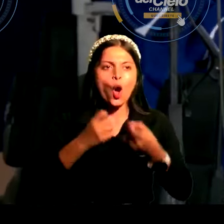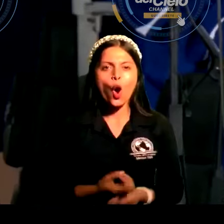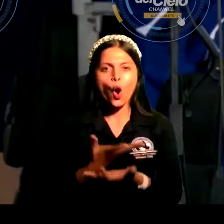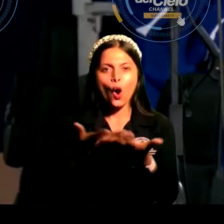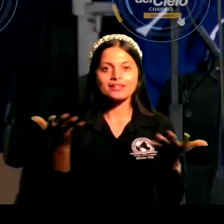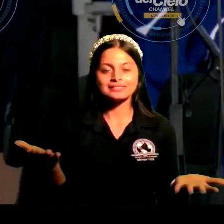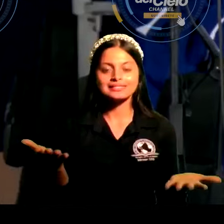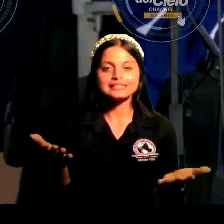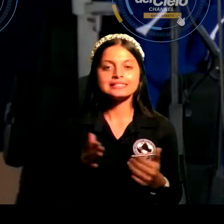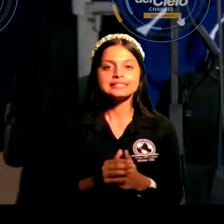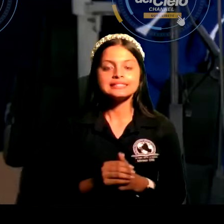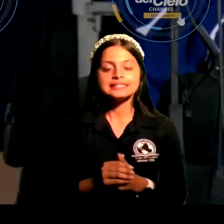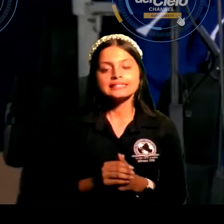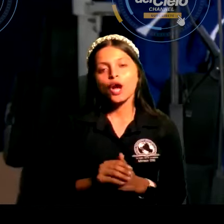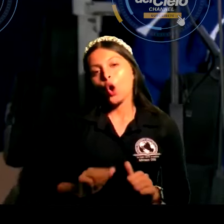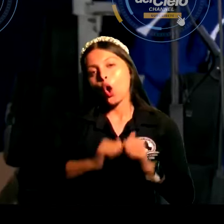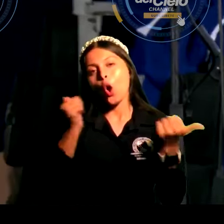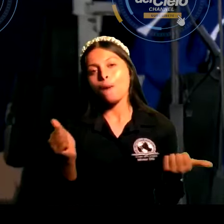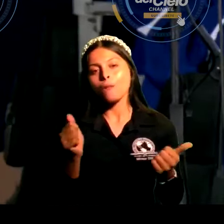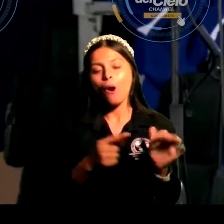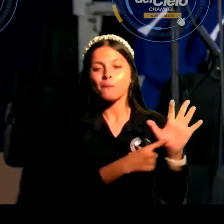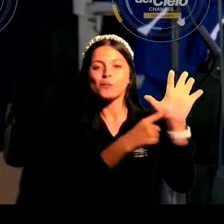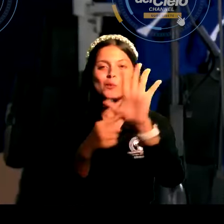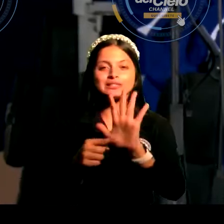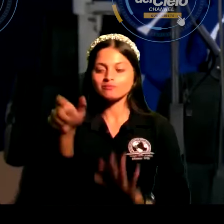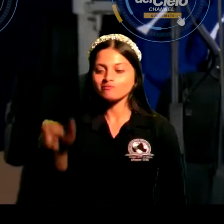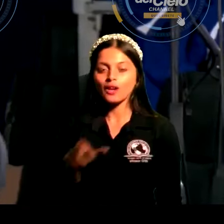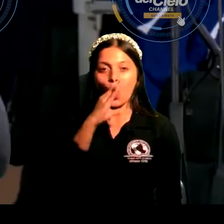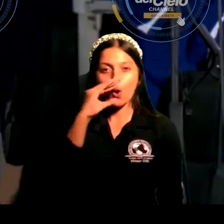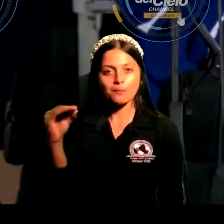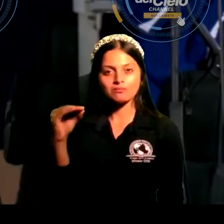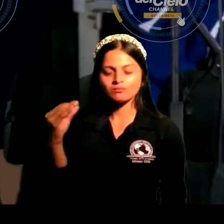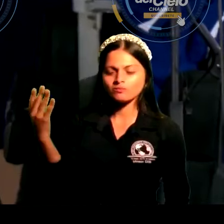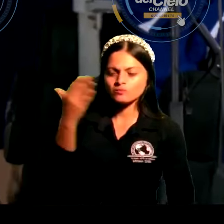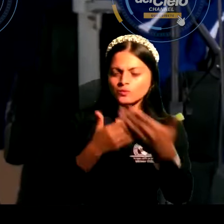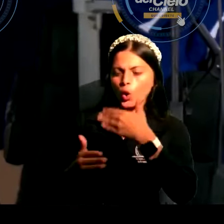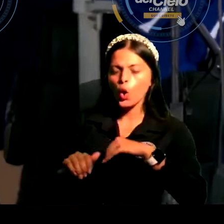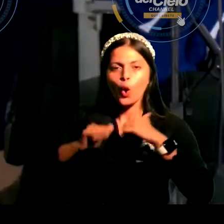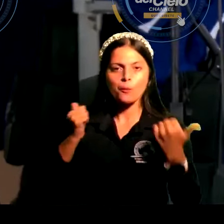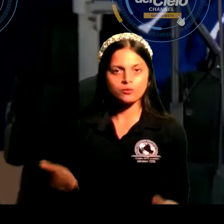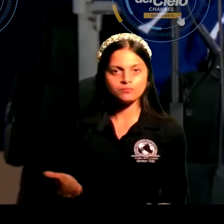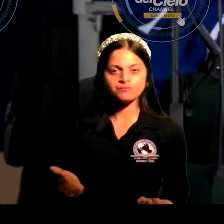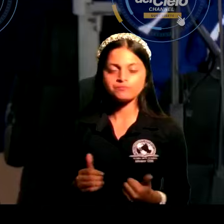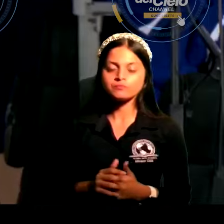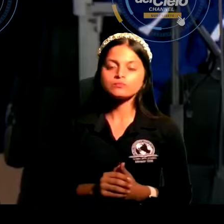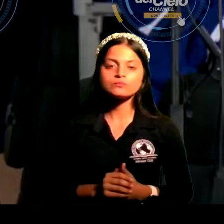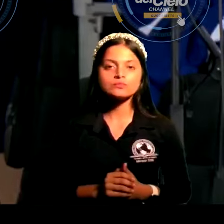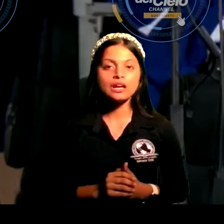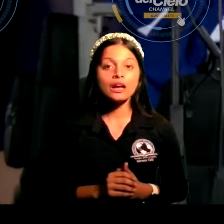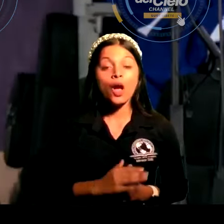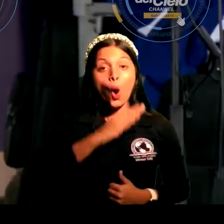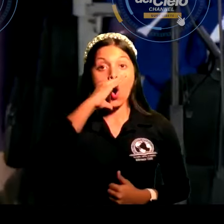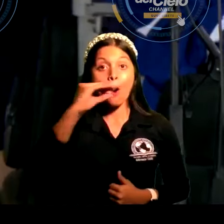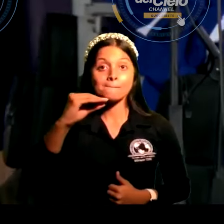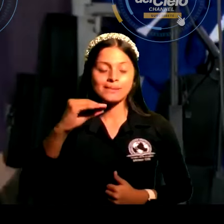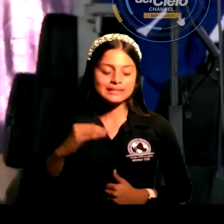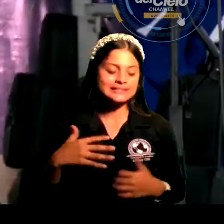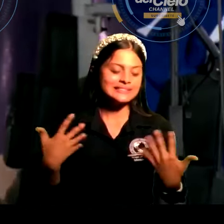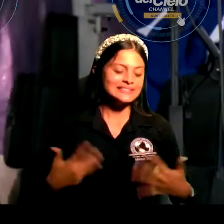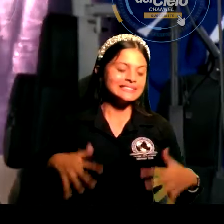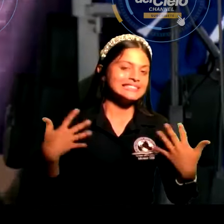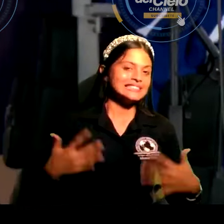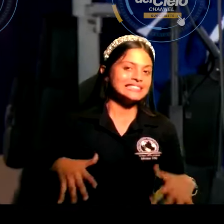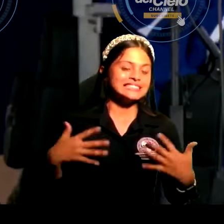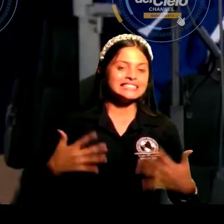humano. El ser humano cayó en la más grande desgracia